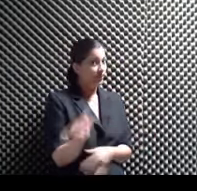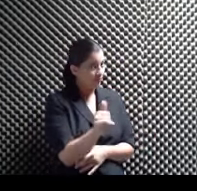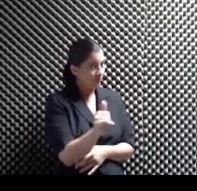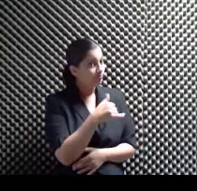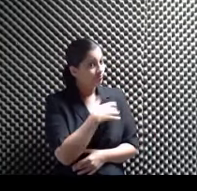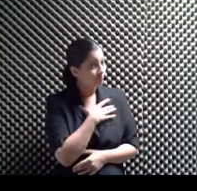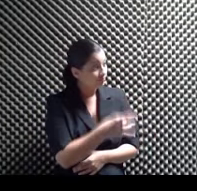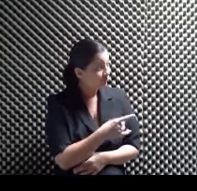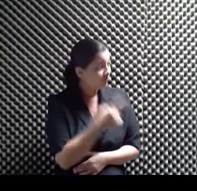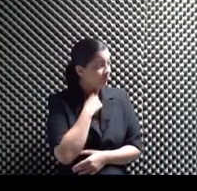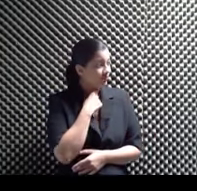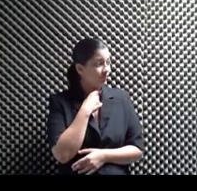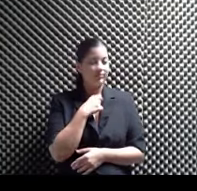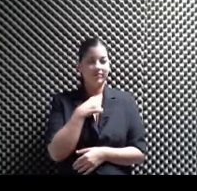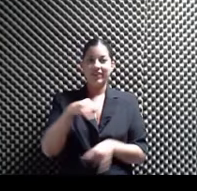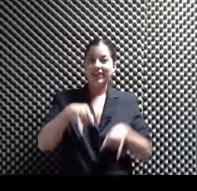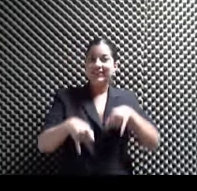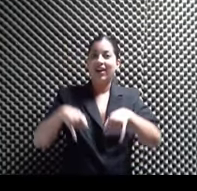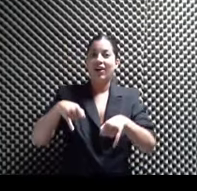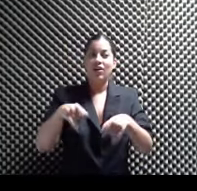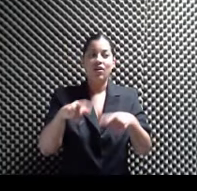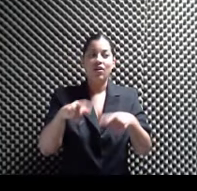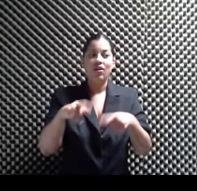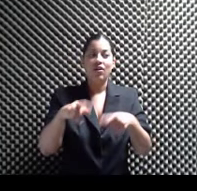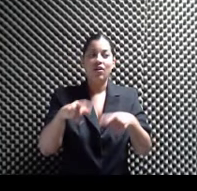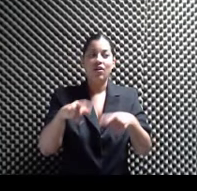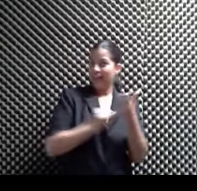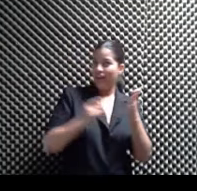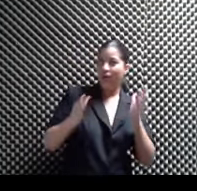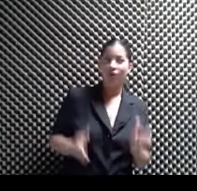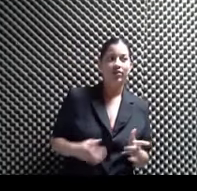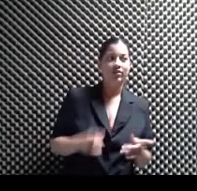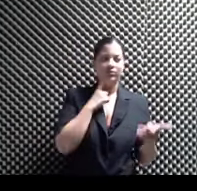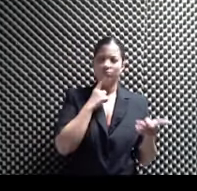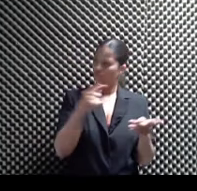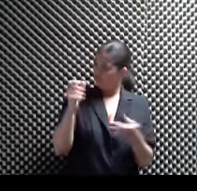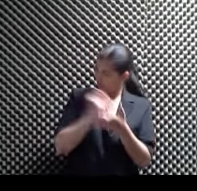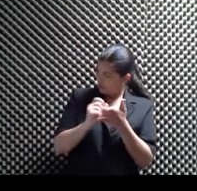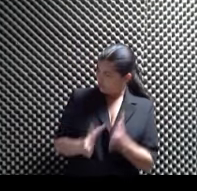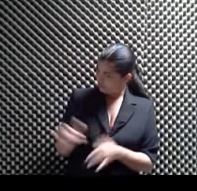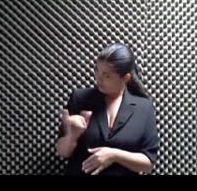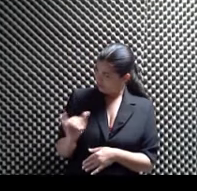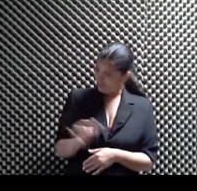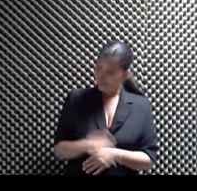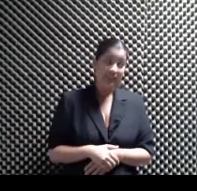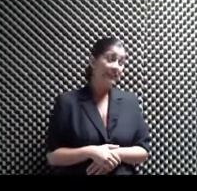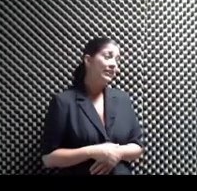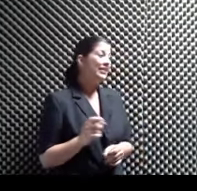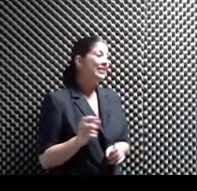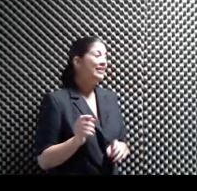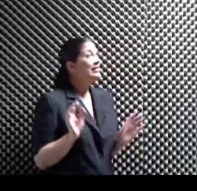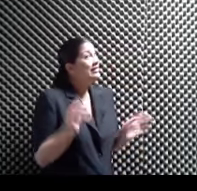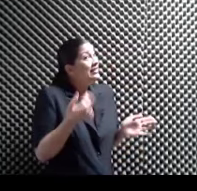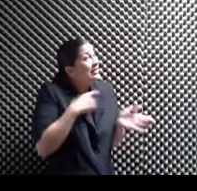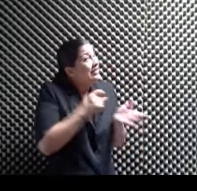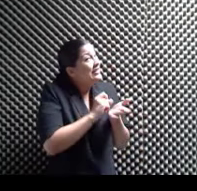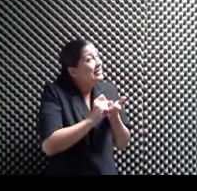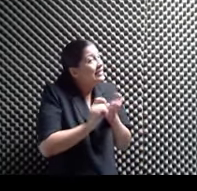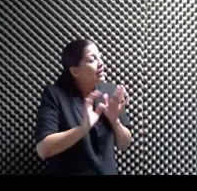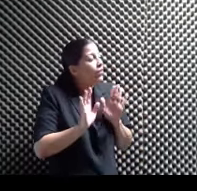Sanquero Escenógrafo Diseñador Y entonces Escribe Julio Pues no escribo